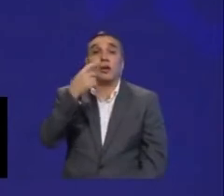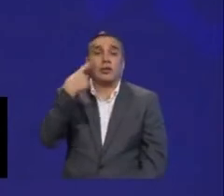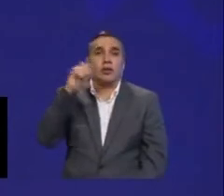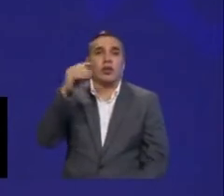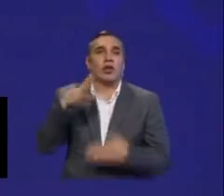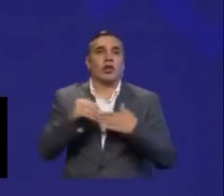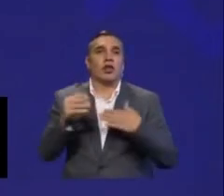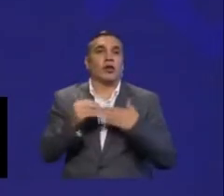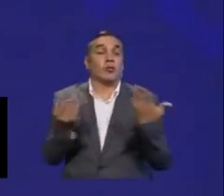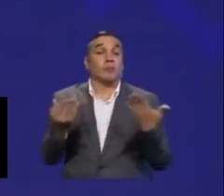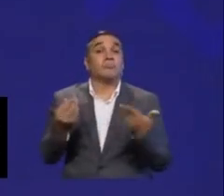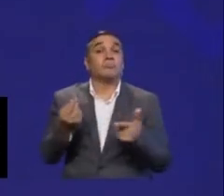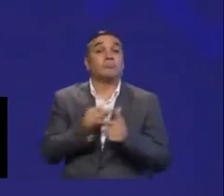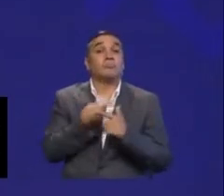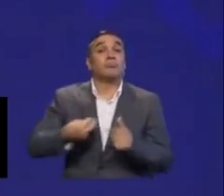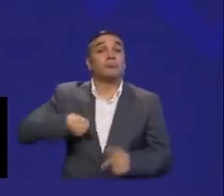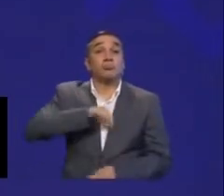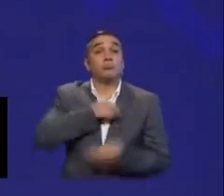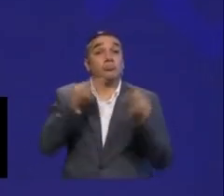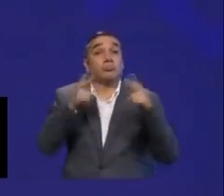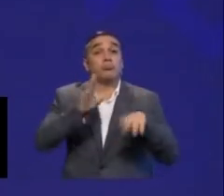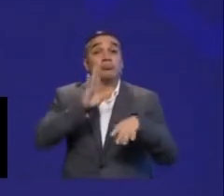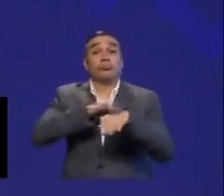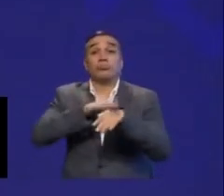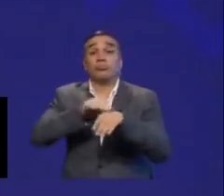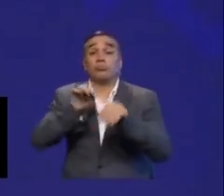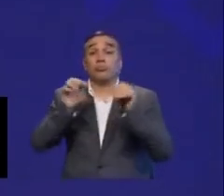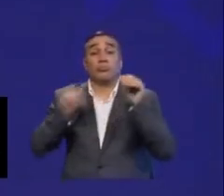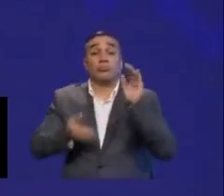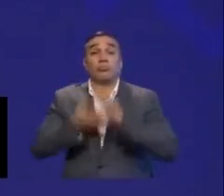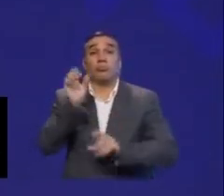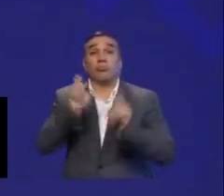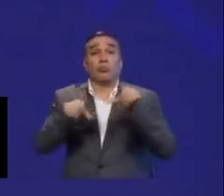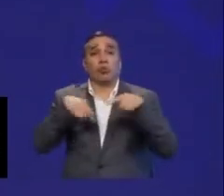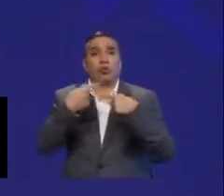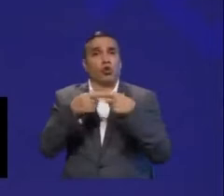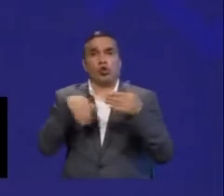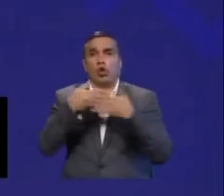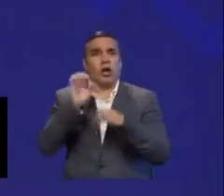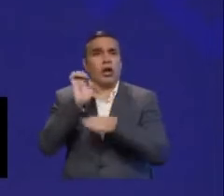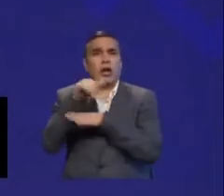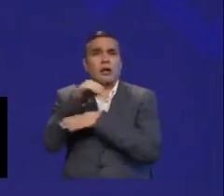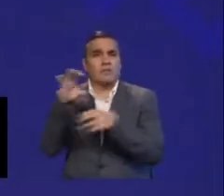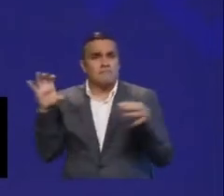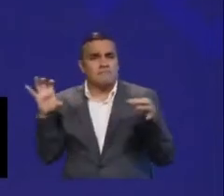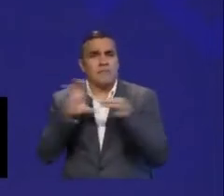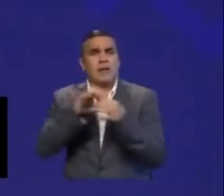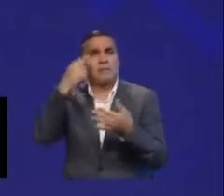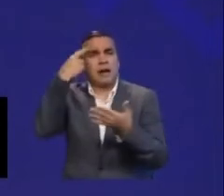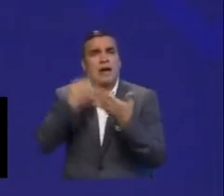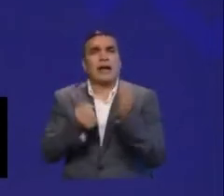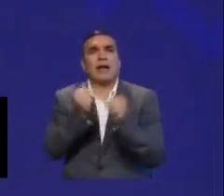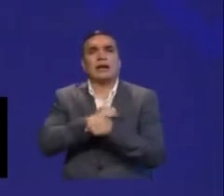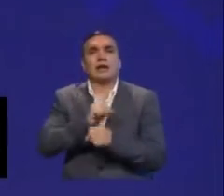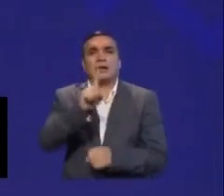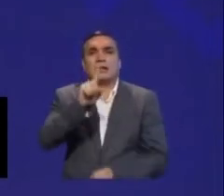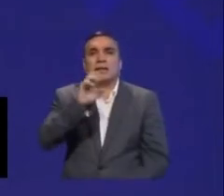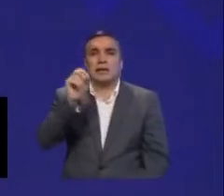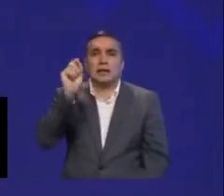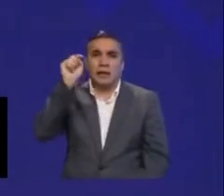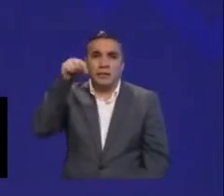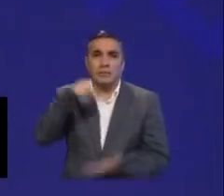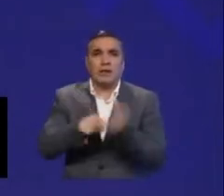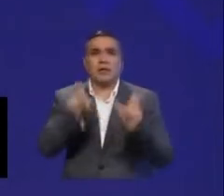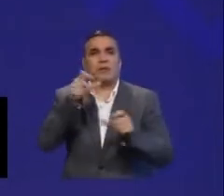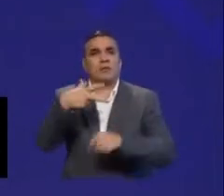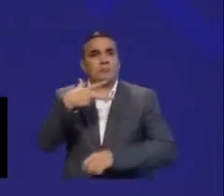millones de dólares. Y vamos a convocar a la movilización y a la unidad de todo el país para hacer un ejército de 100 mil